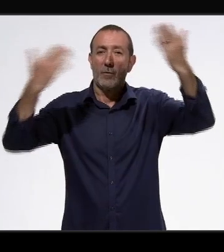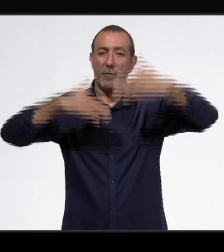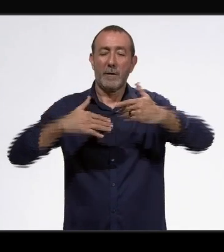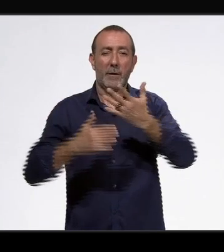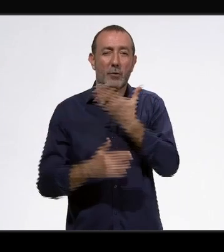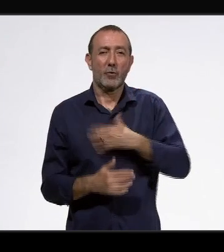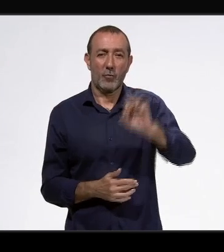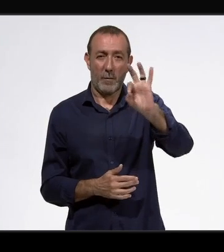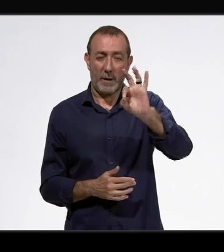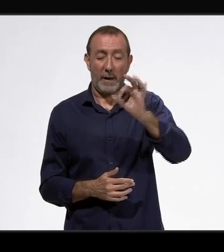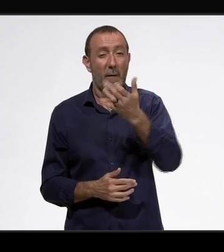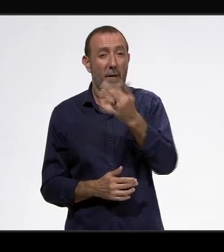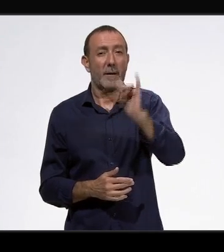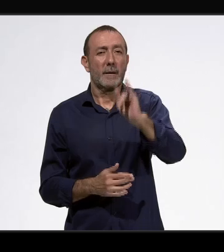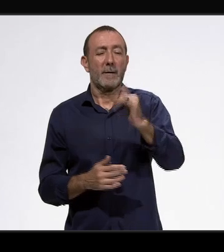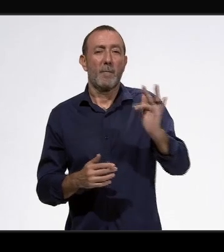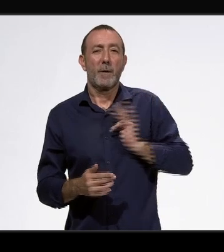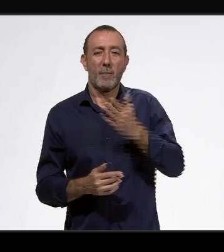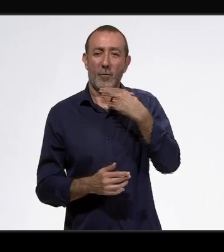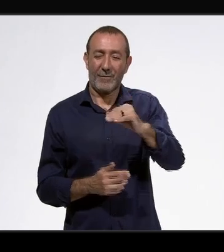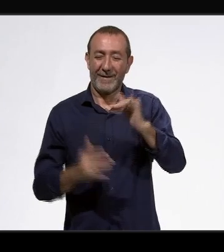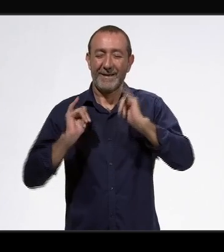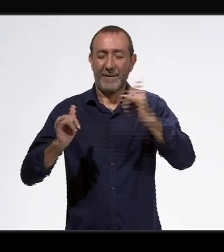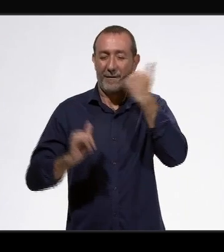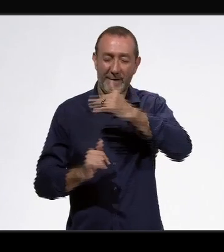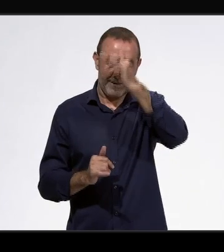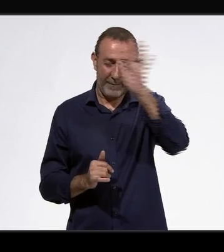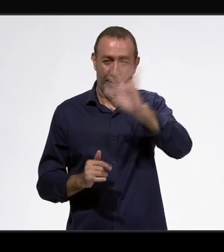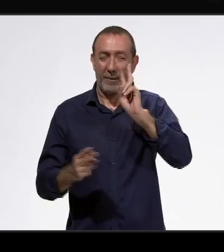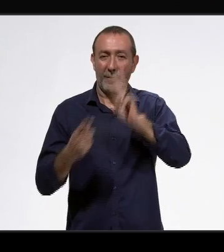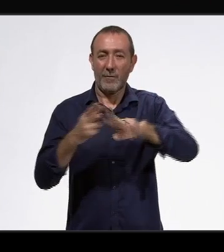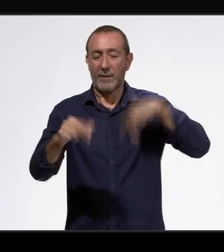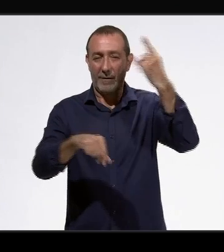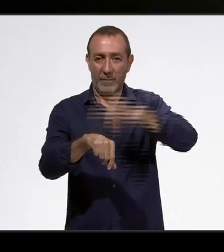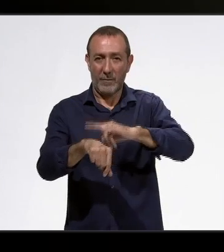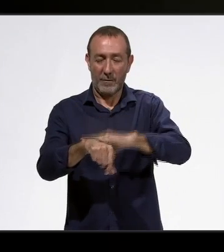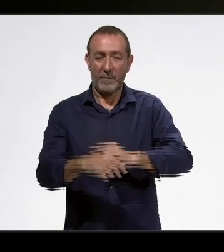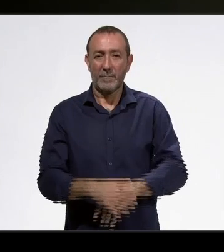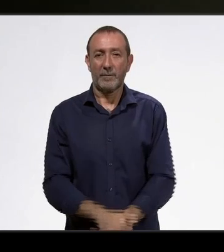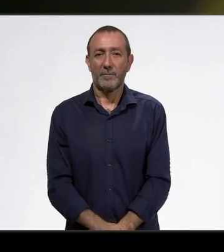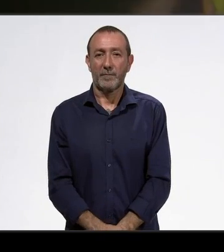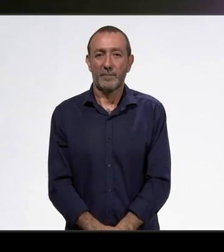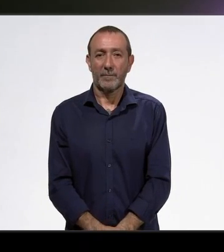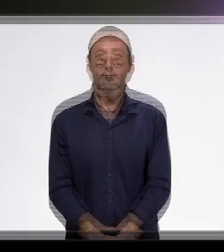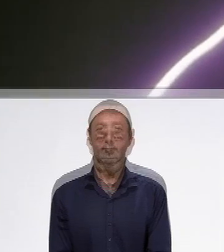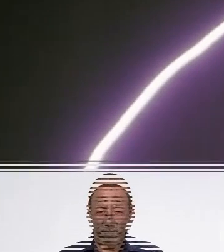esta noche es súper capaces y premio Junior nada más disfrutenme mucho del fin de semana les veo el lunes